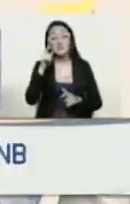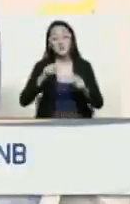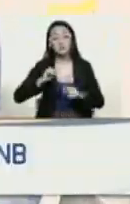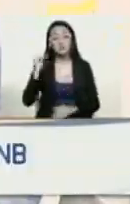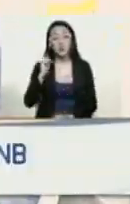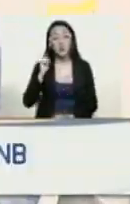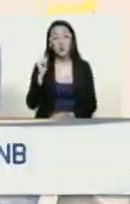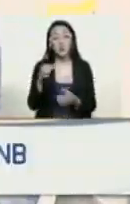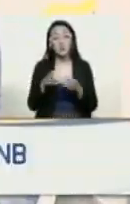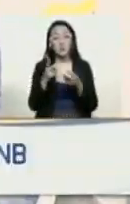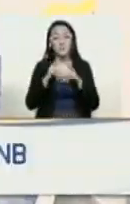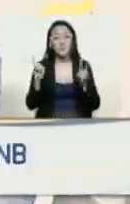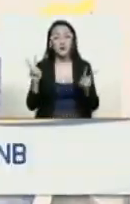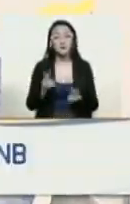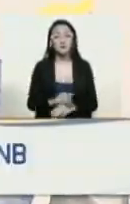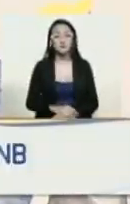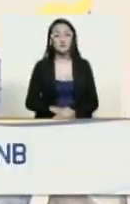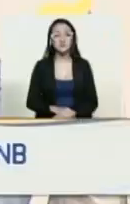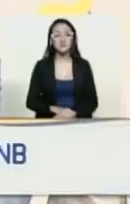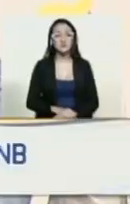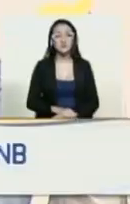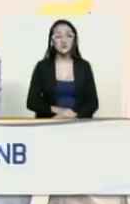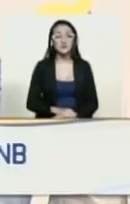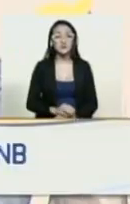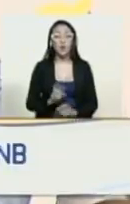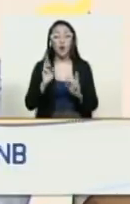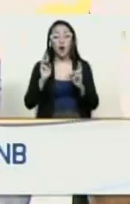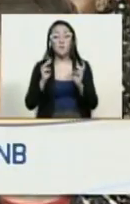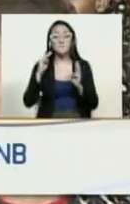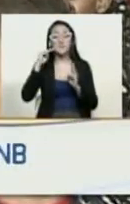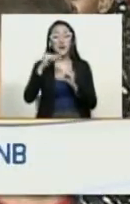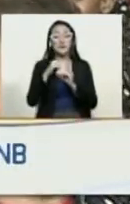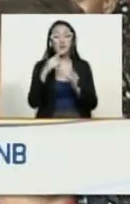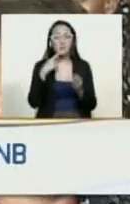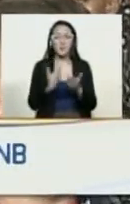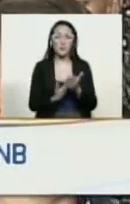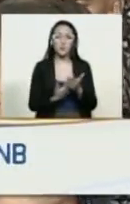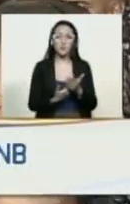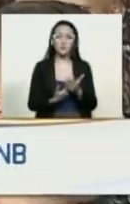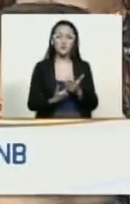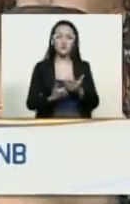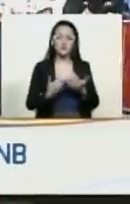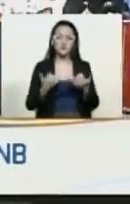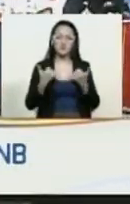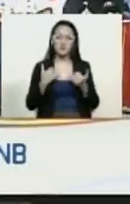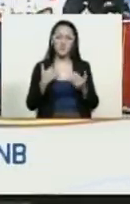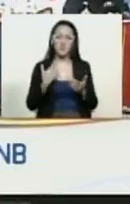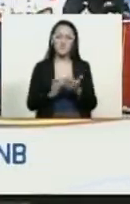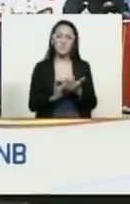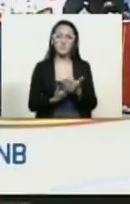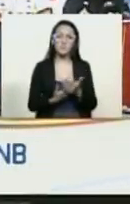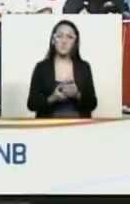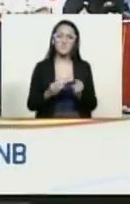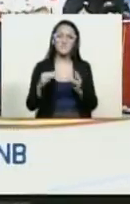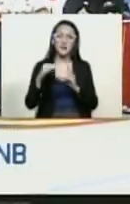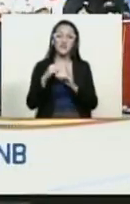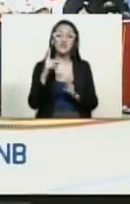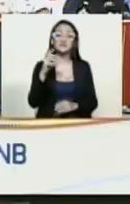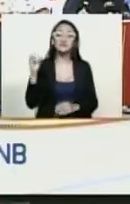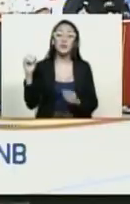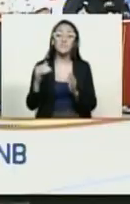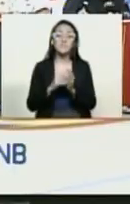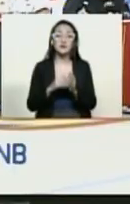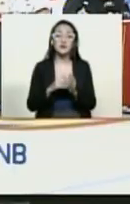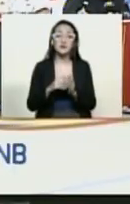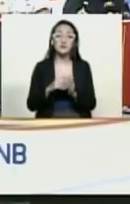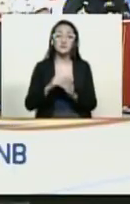en los cuadrantes de paz. Una meta que me propongo, me autopropongo. 100.000 funcionarios